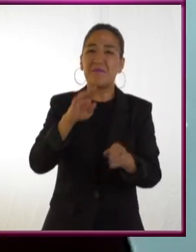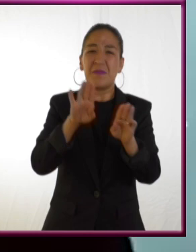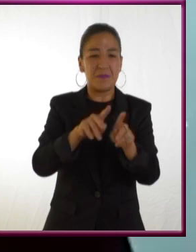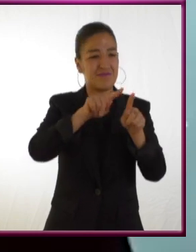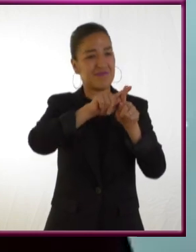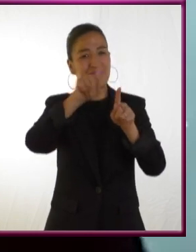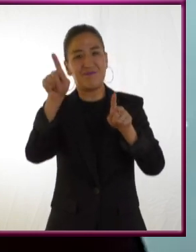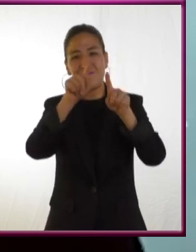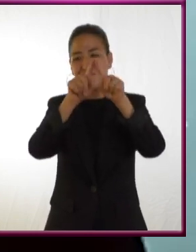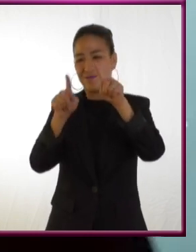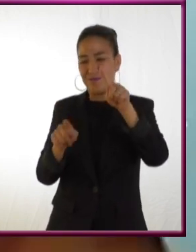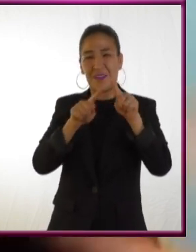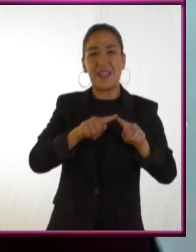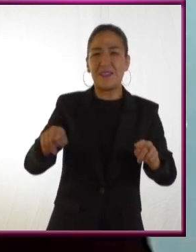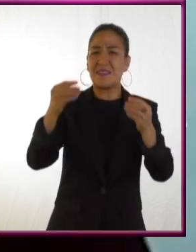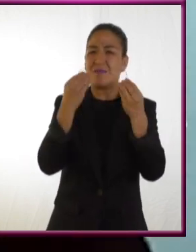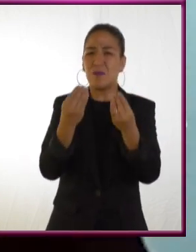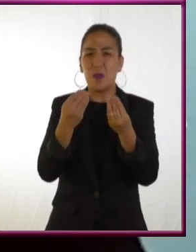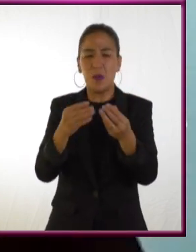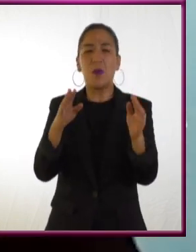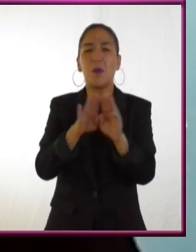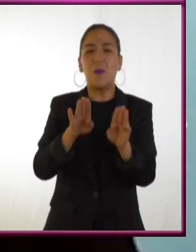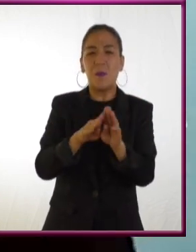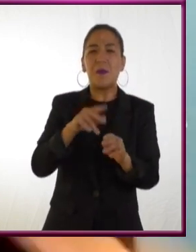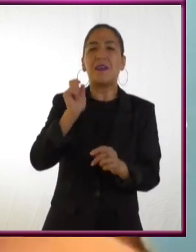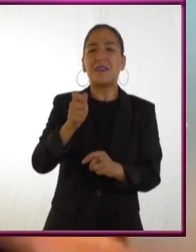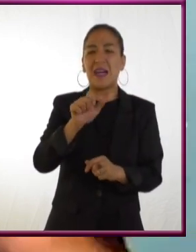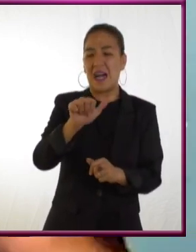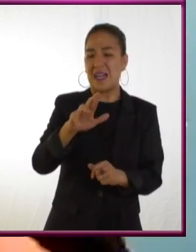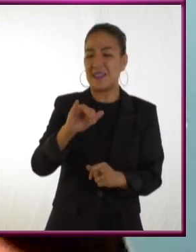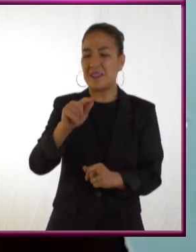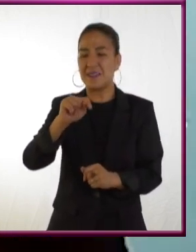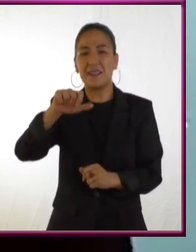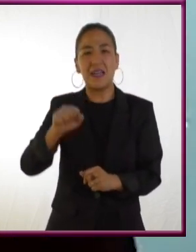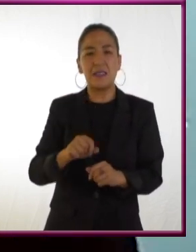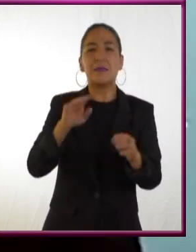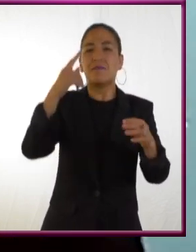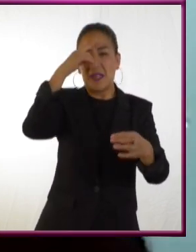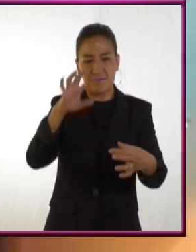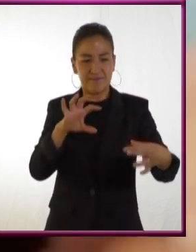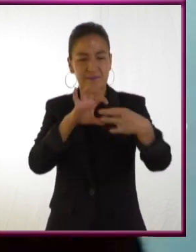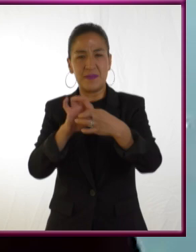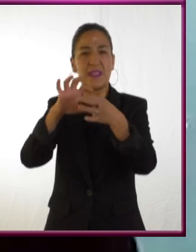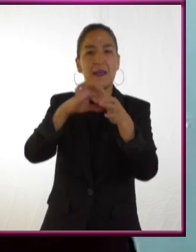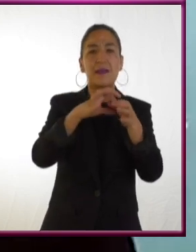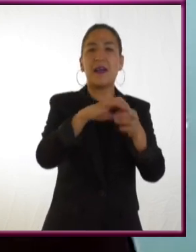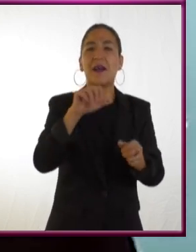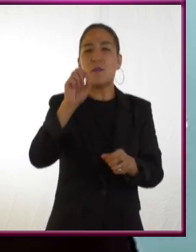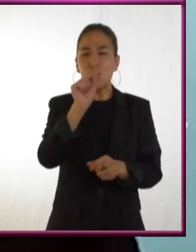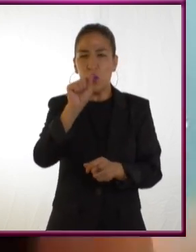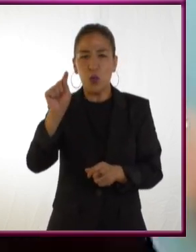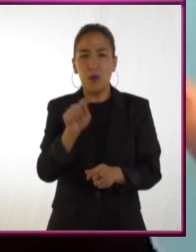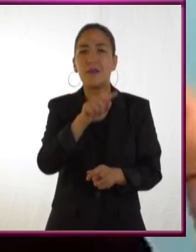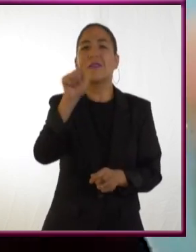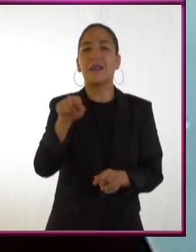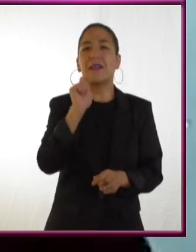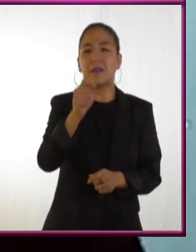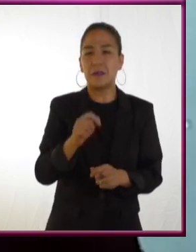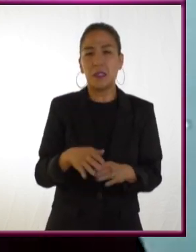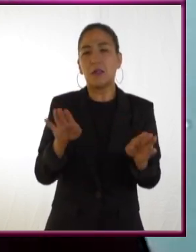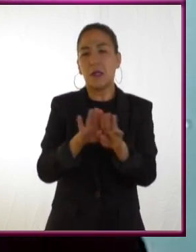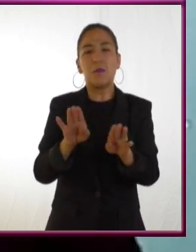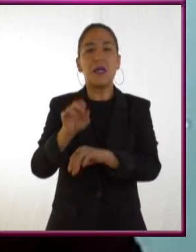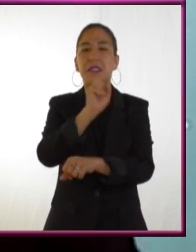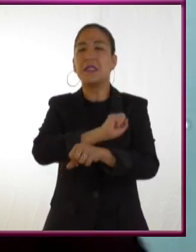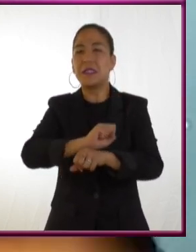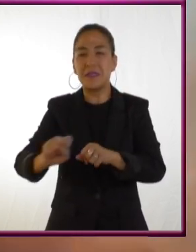de vértices y un conjunto de aristas que relacionan estos vértices. Sobre esta definición tenemos lo que es como un